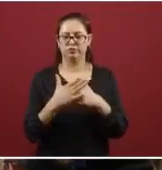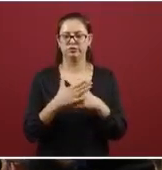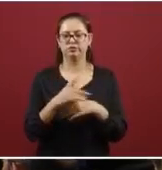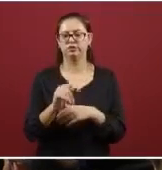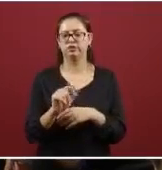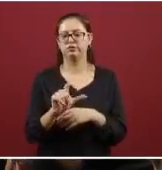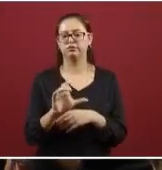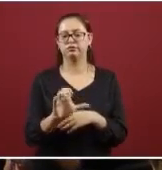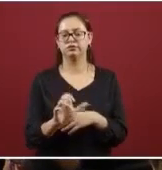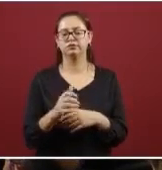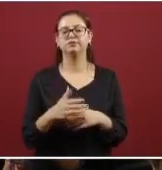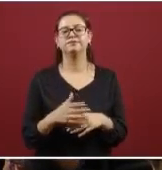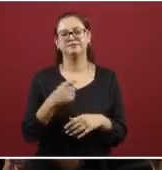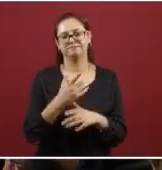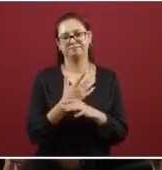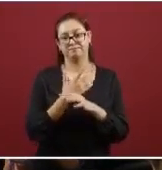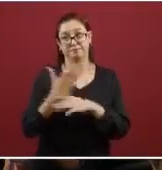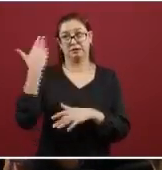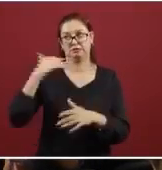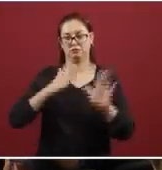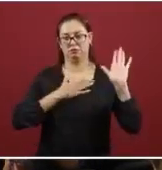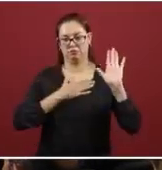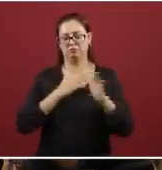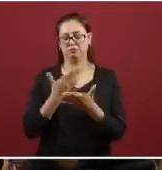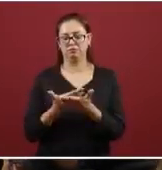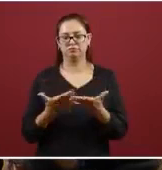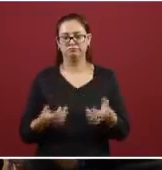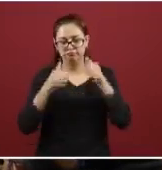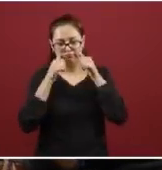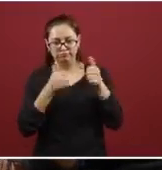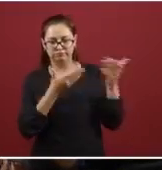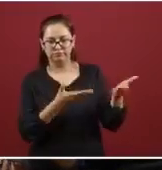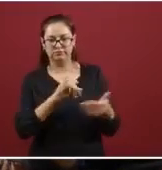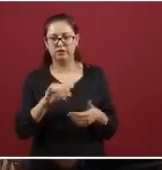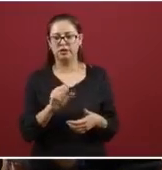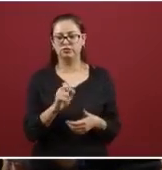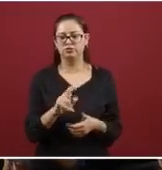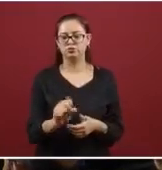Libre Comercio. Entonces, vamos a escuchar a Jesús Seade.